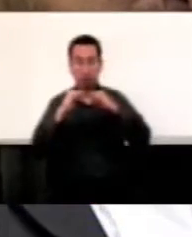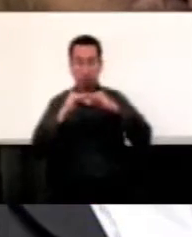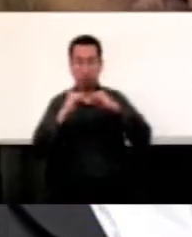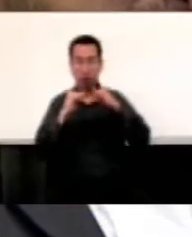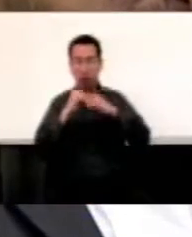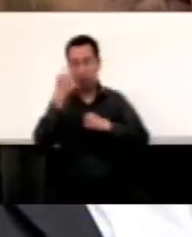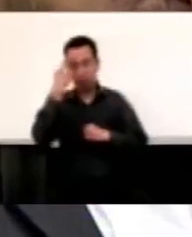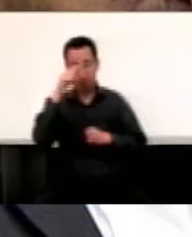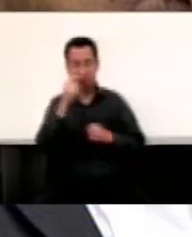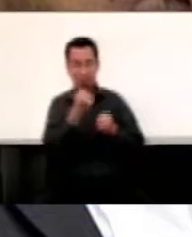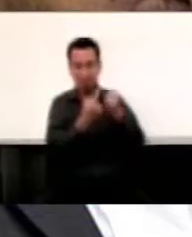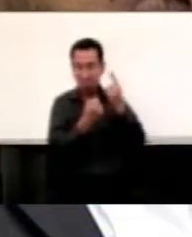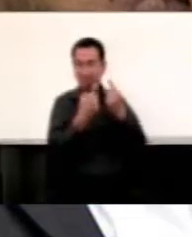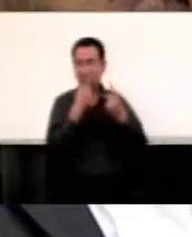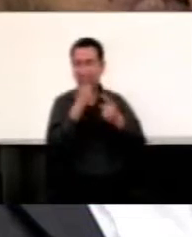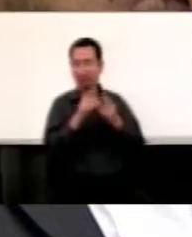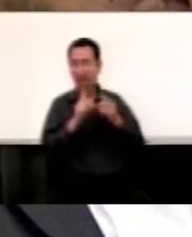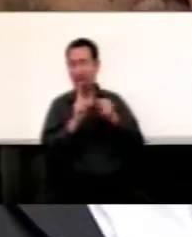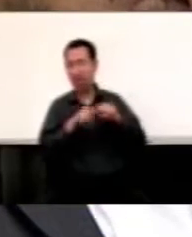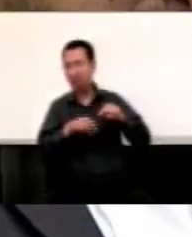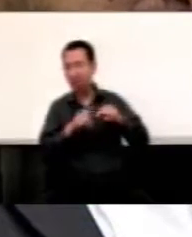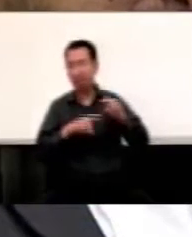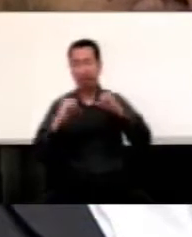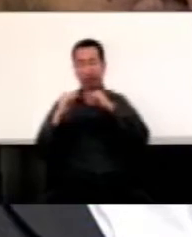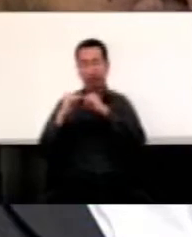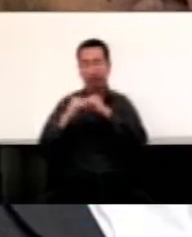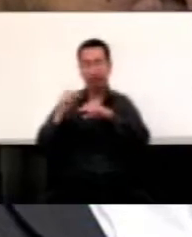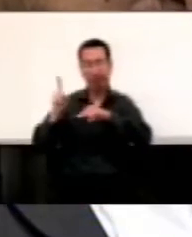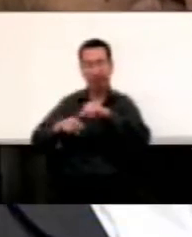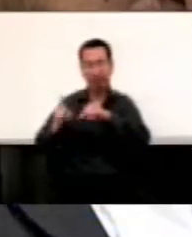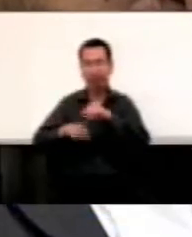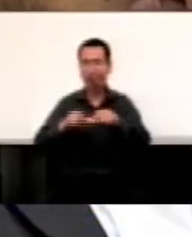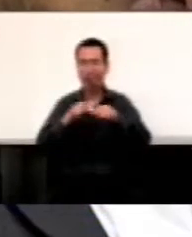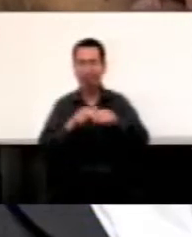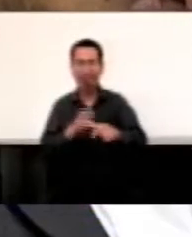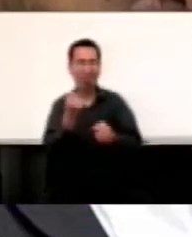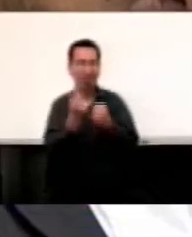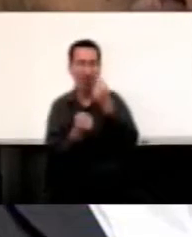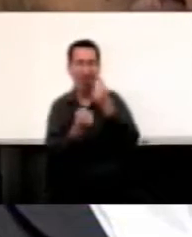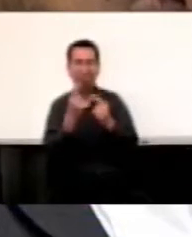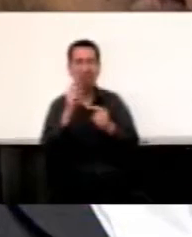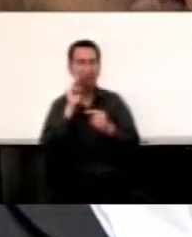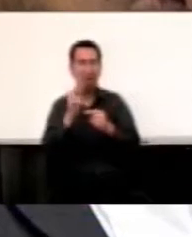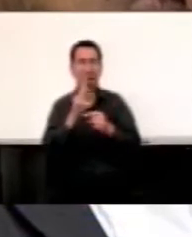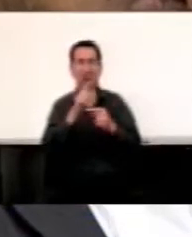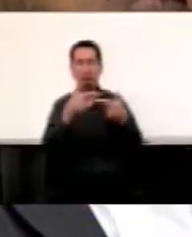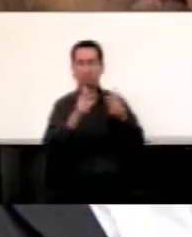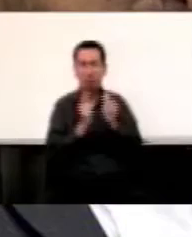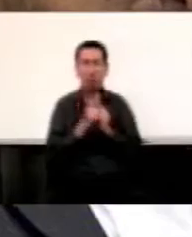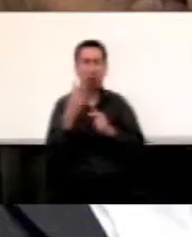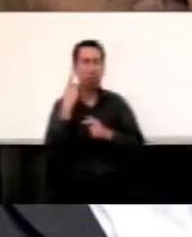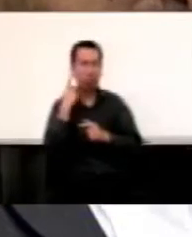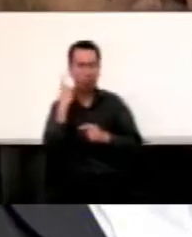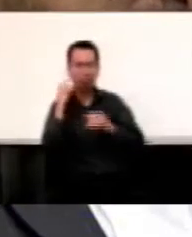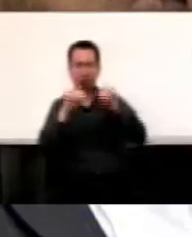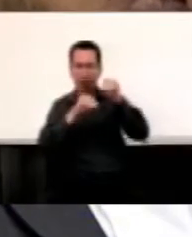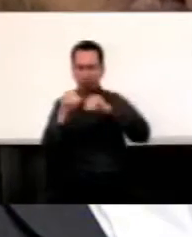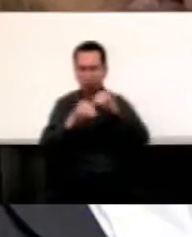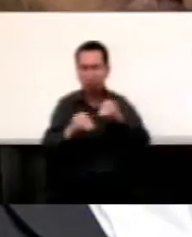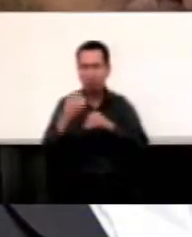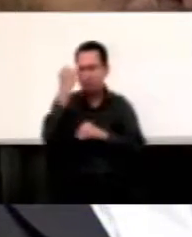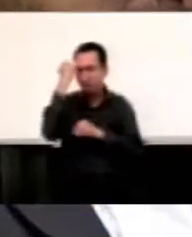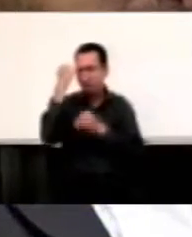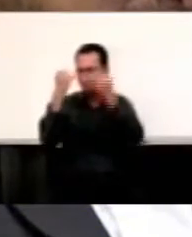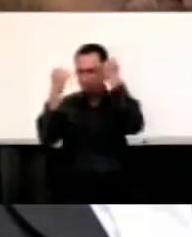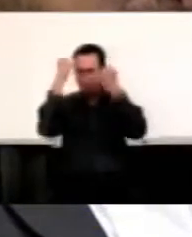institucionalización, desinstitucionalización. Así, por otro lado, como los niveles de fragmentación, polarización, estructuración ideológica del